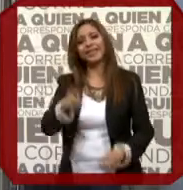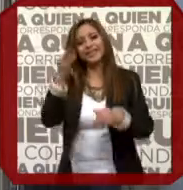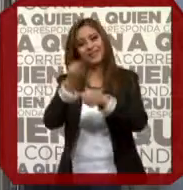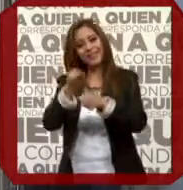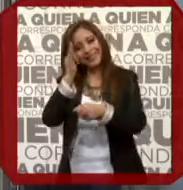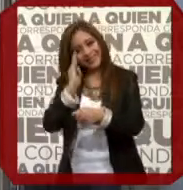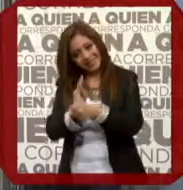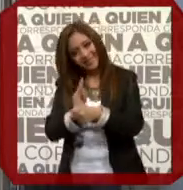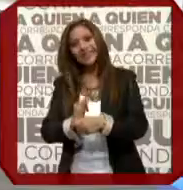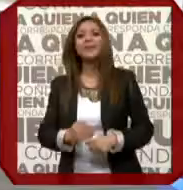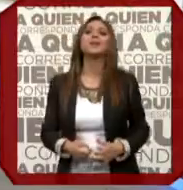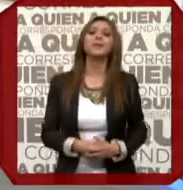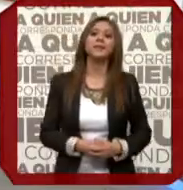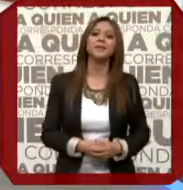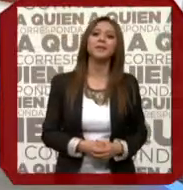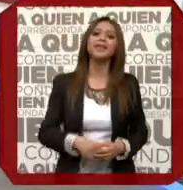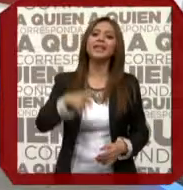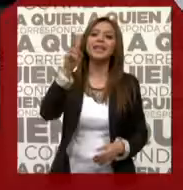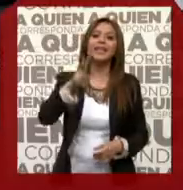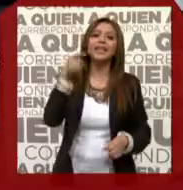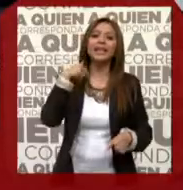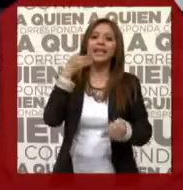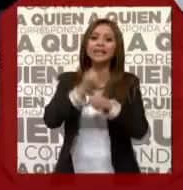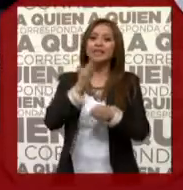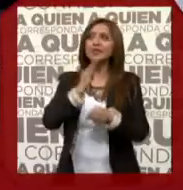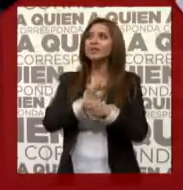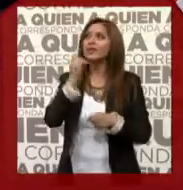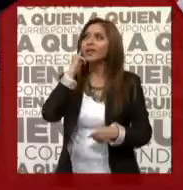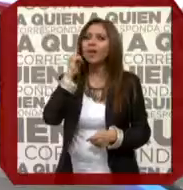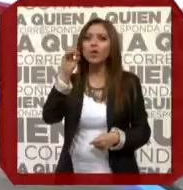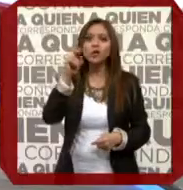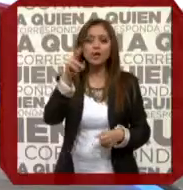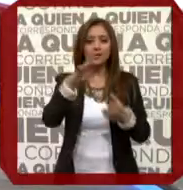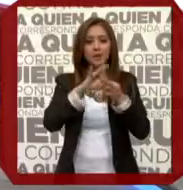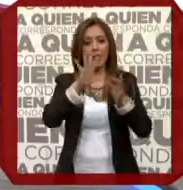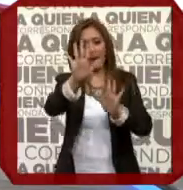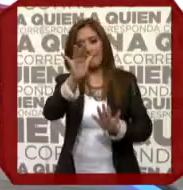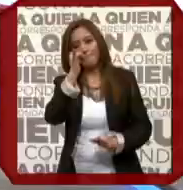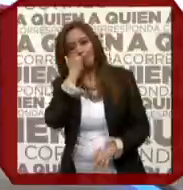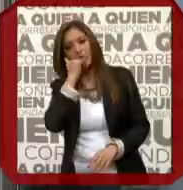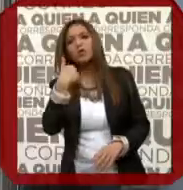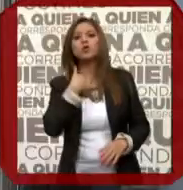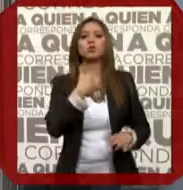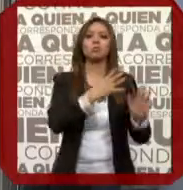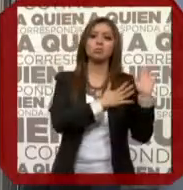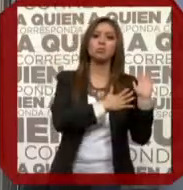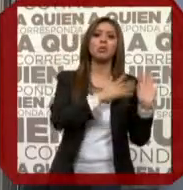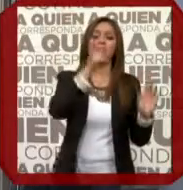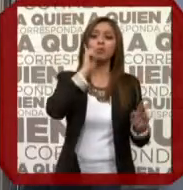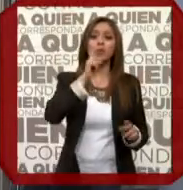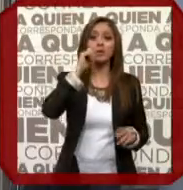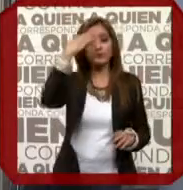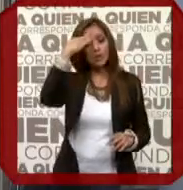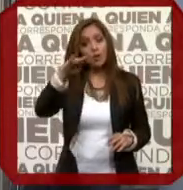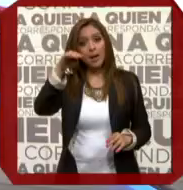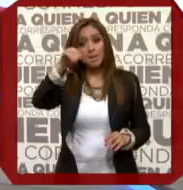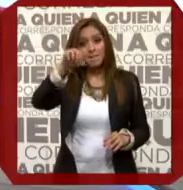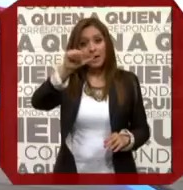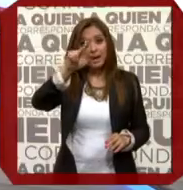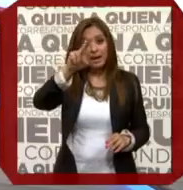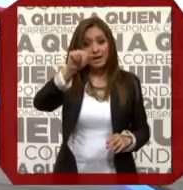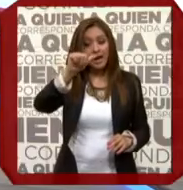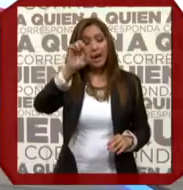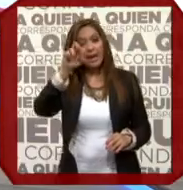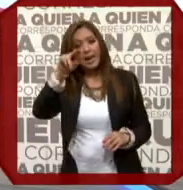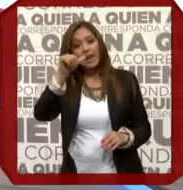nada, quisiera... Sí está chistoso, porque nada más se está riendo Oscar. Quisiera platicarle antes que nada, porque se lo prometí a la señora María Elena. Sí, ahorita hace 30 minutos